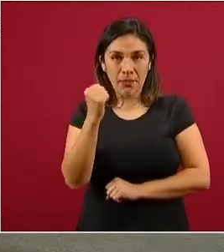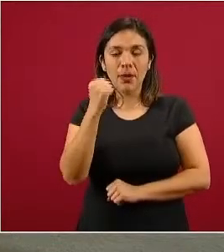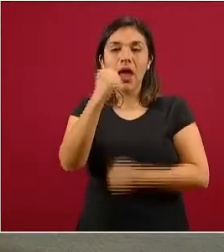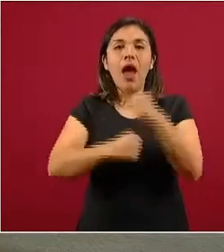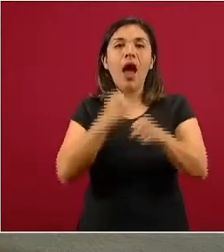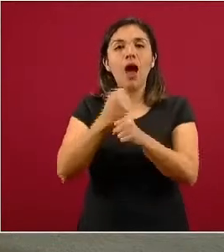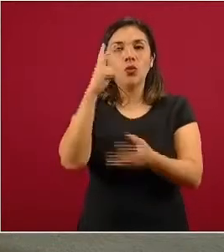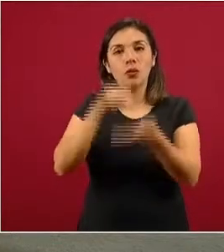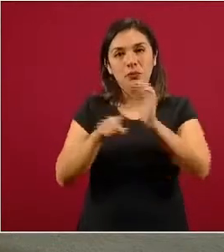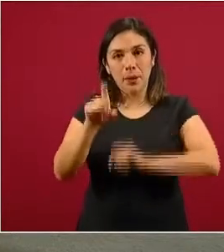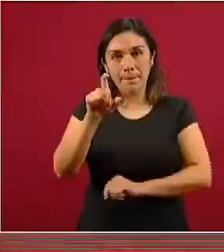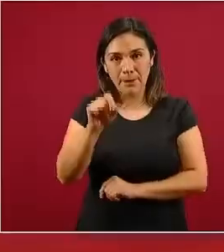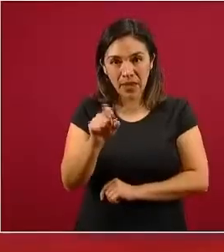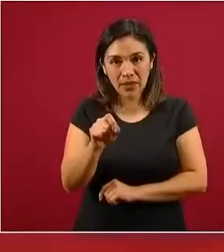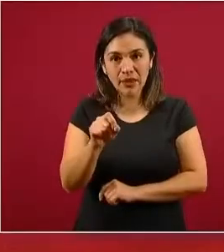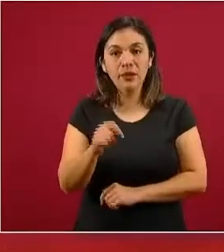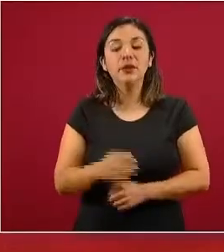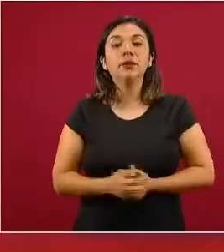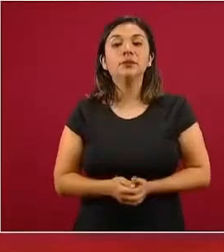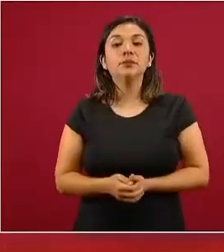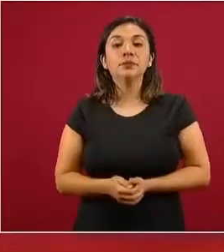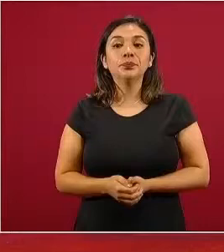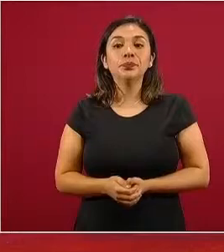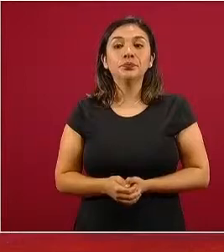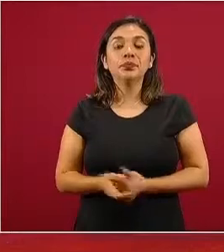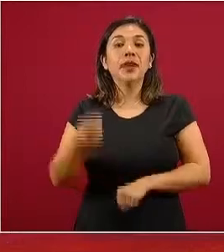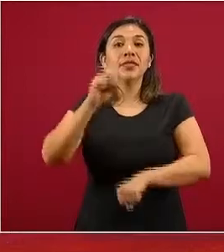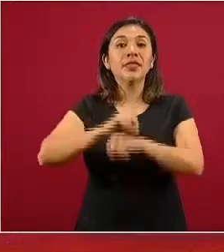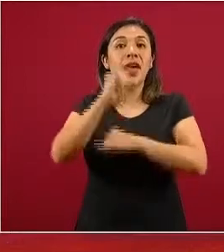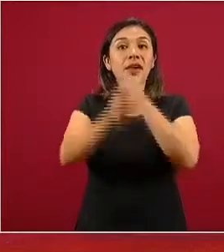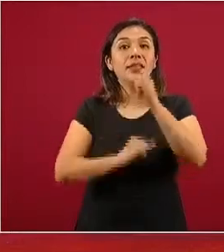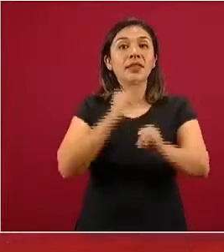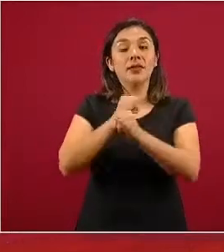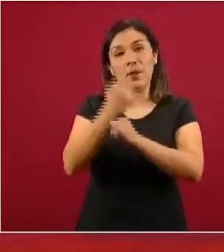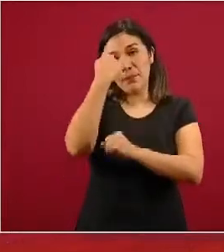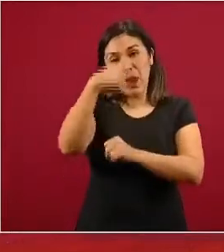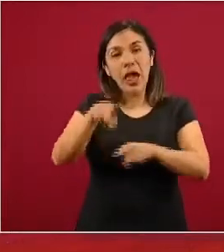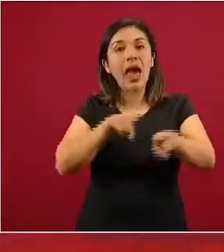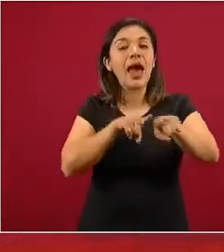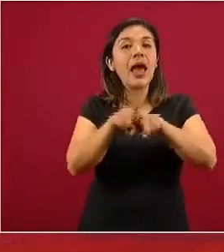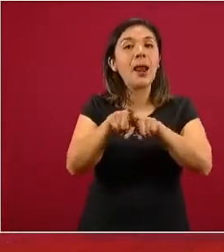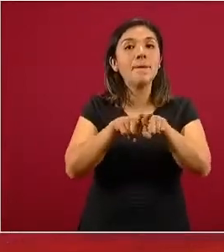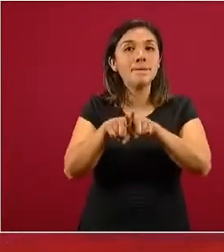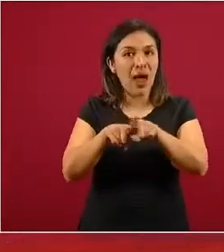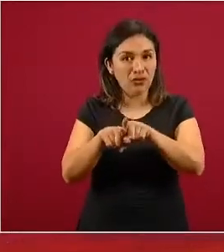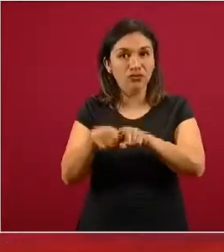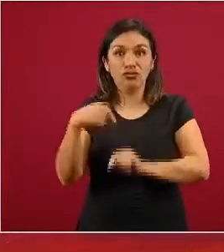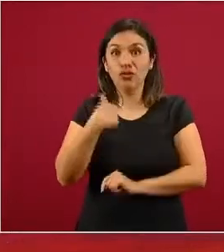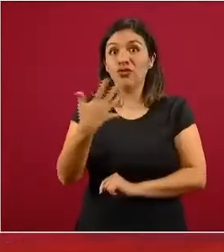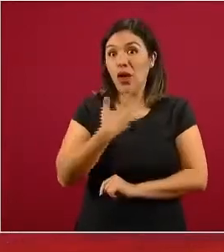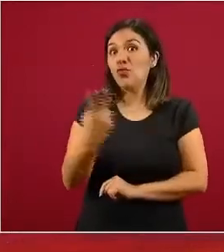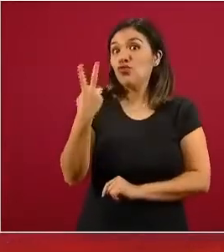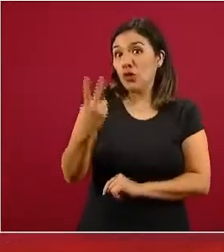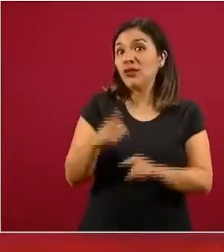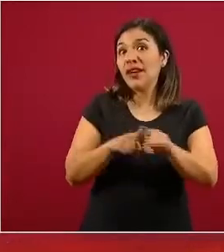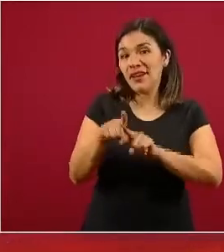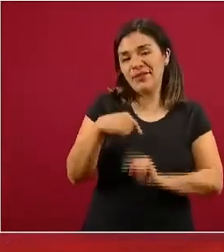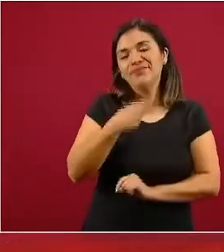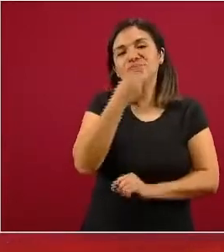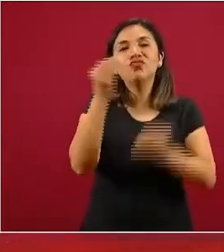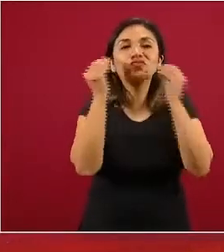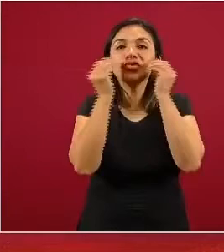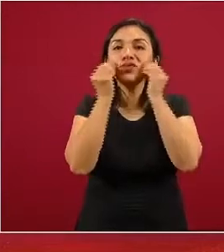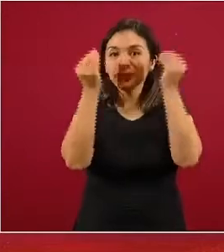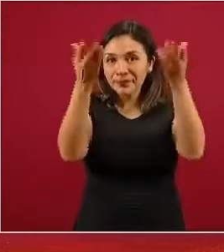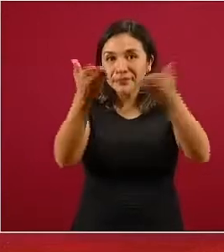del 2020, Día Internacional de los Hermanos. Yo tengo dos, les mando muchos